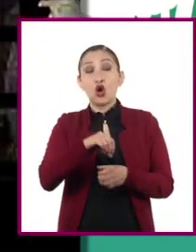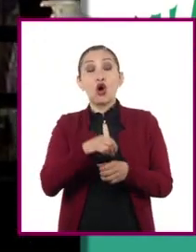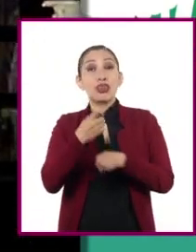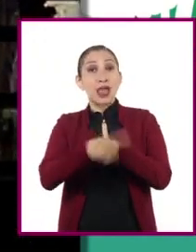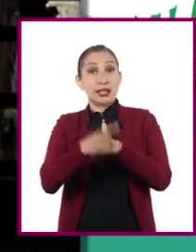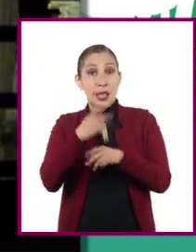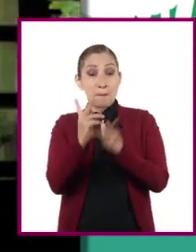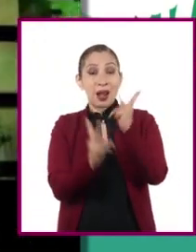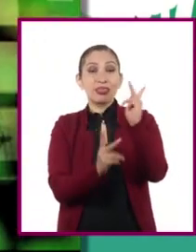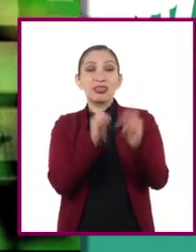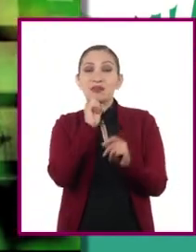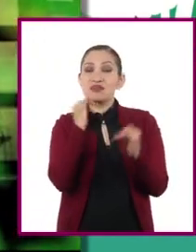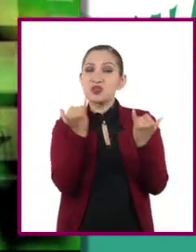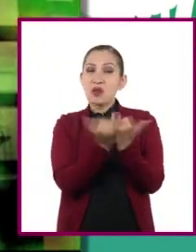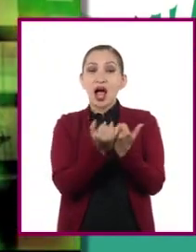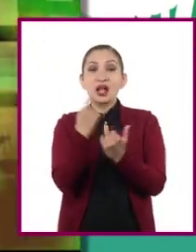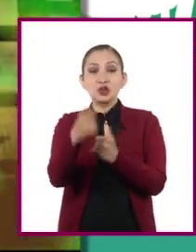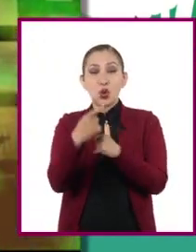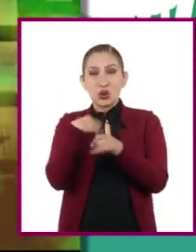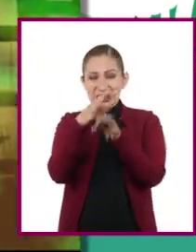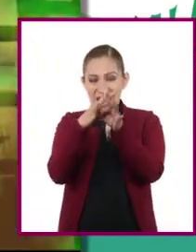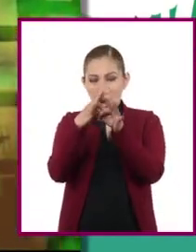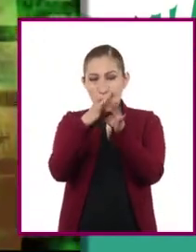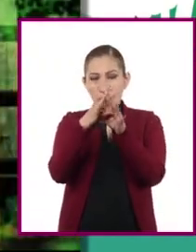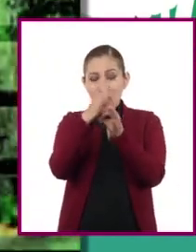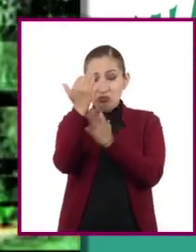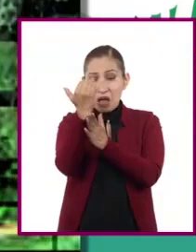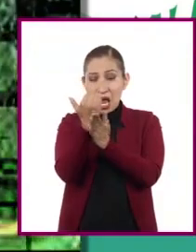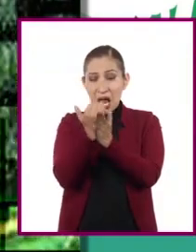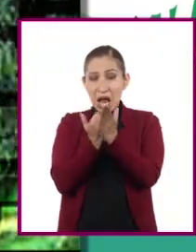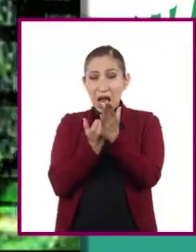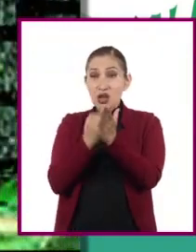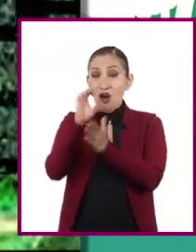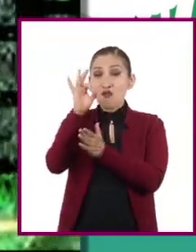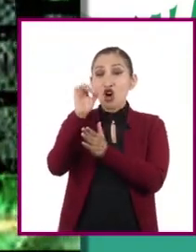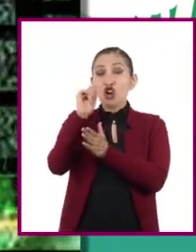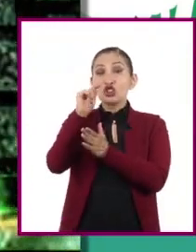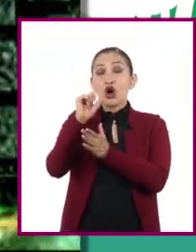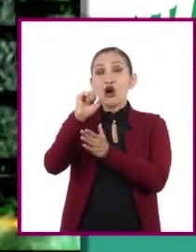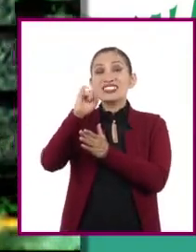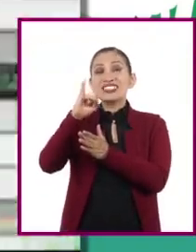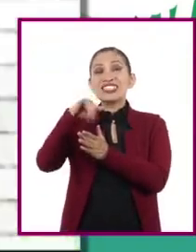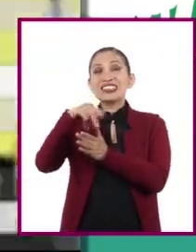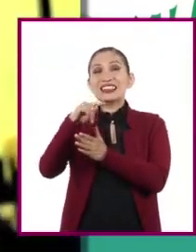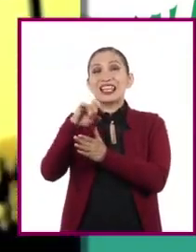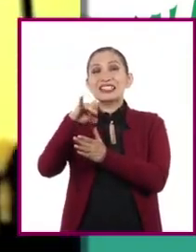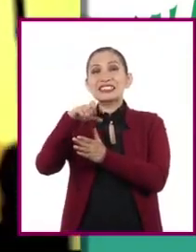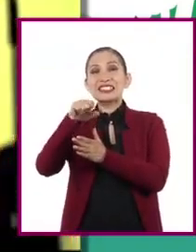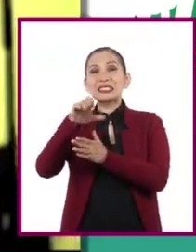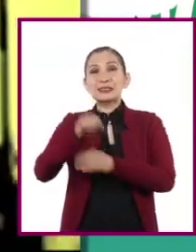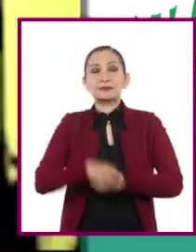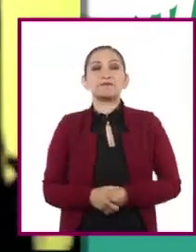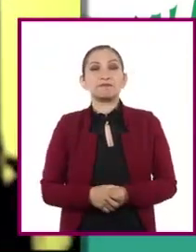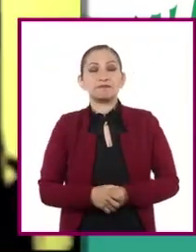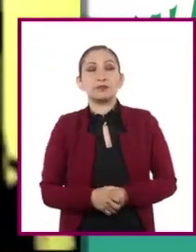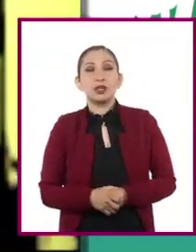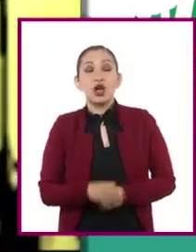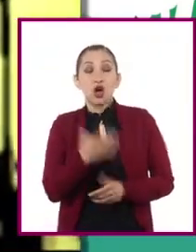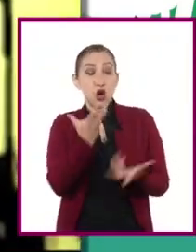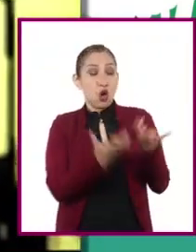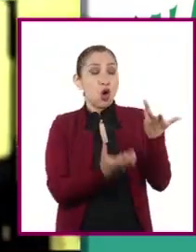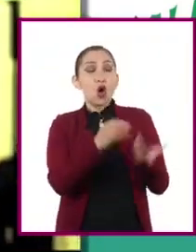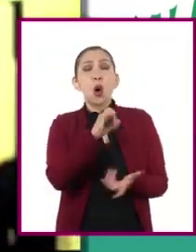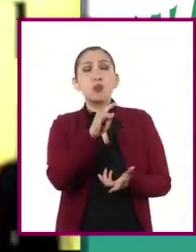perjudicial para las plantas. Afecta a sus células y disminuye la actividad fotosintética. Los combustibles